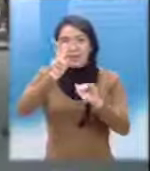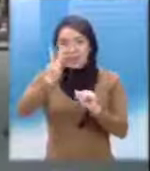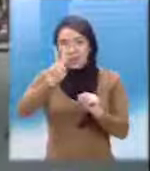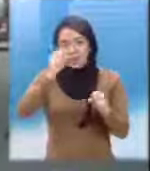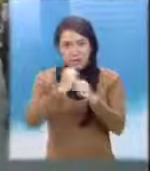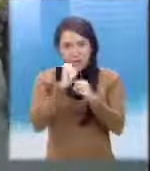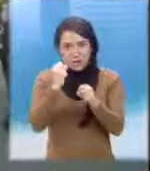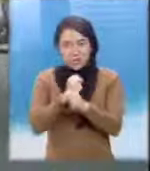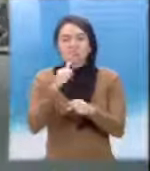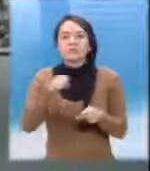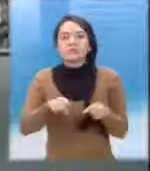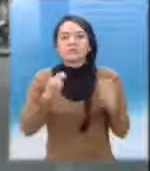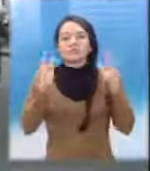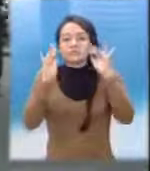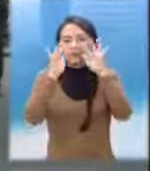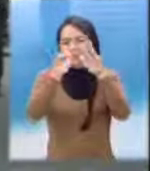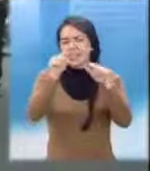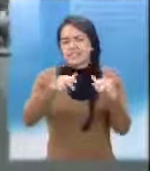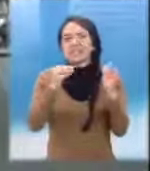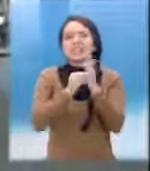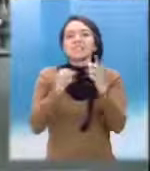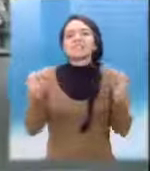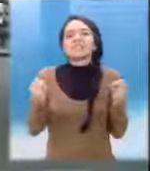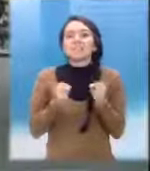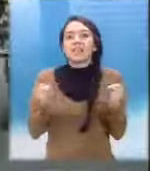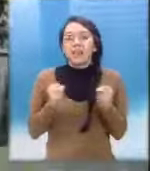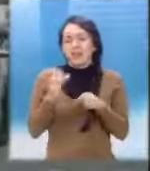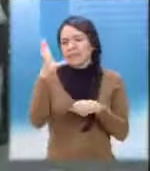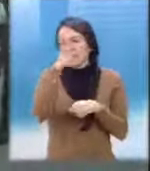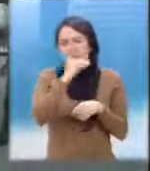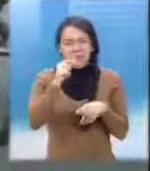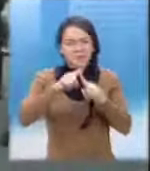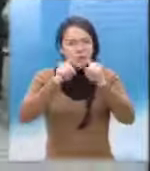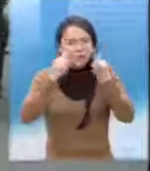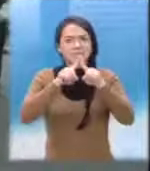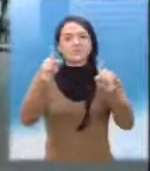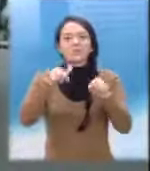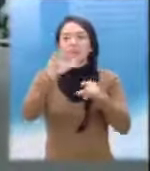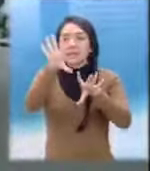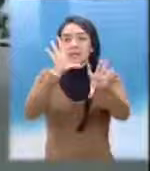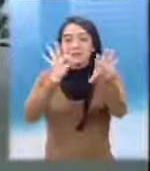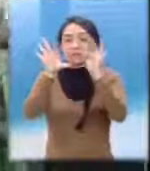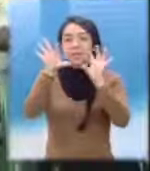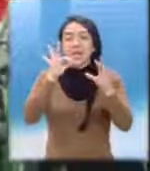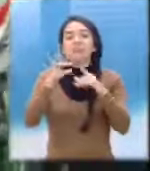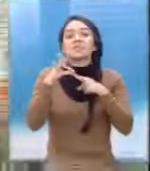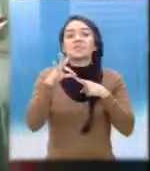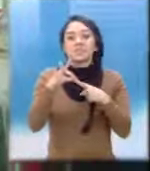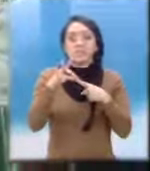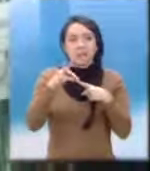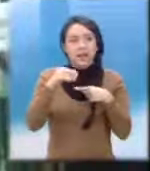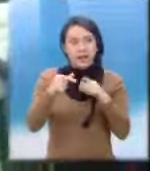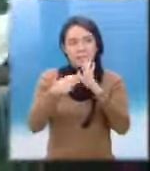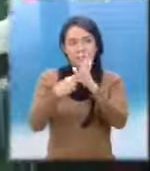bandera, donde autoridades ediles, gubernativas e invitados especiales participaron.